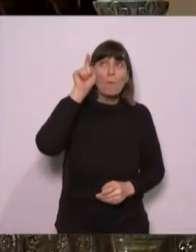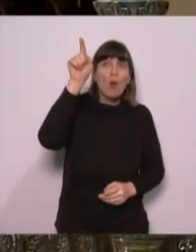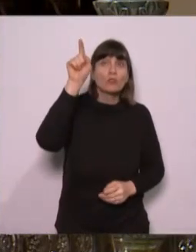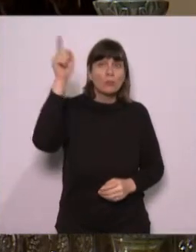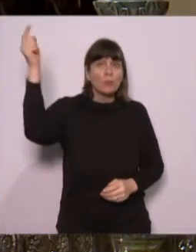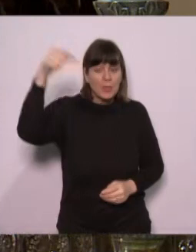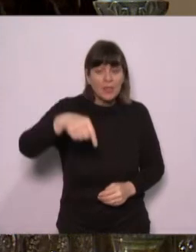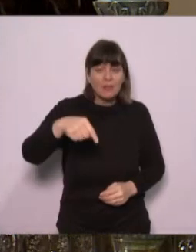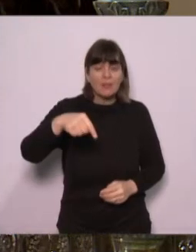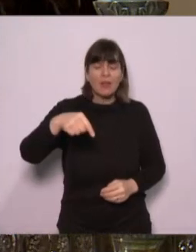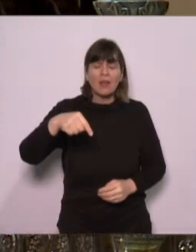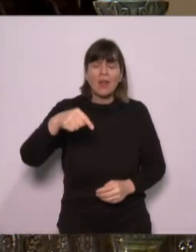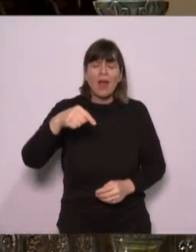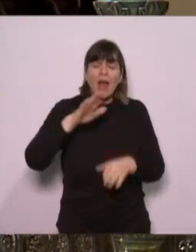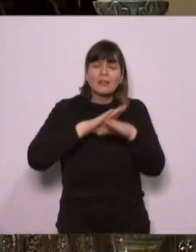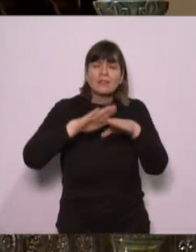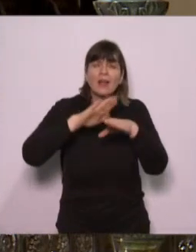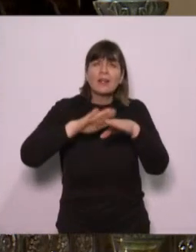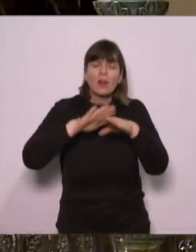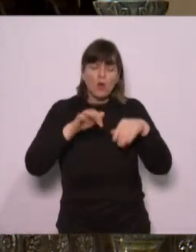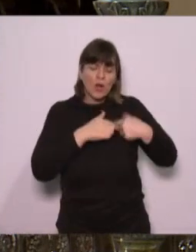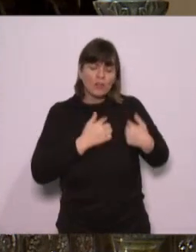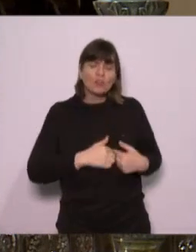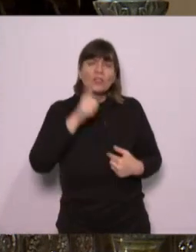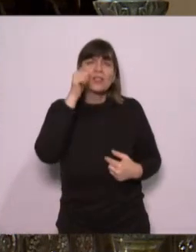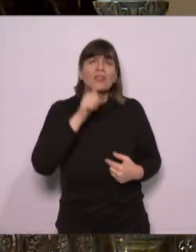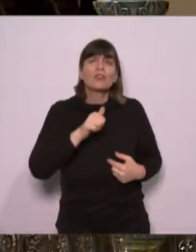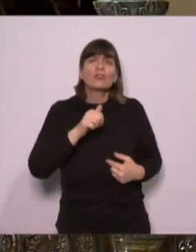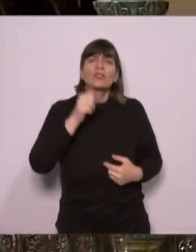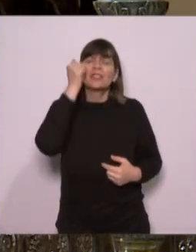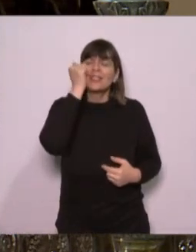Tú que has venido a sanar los corazones heridos.